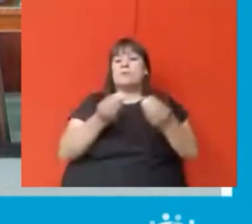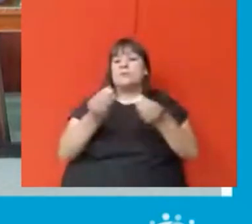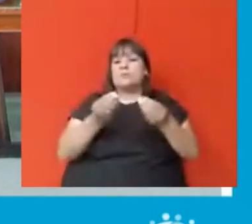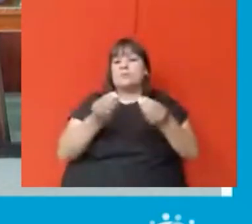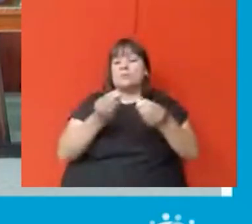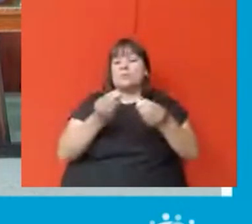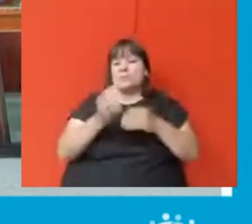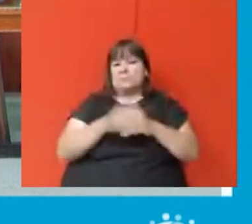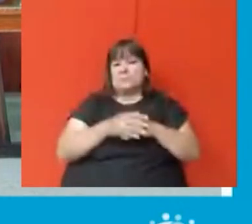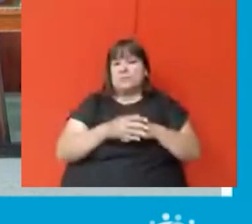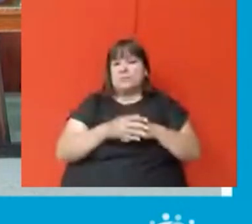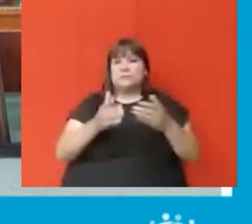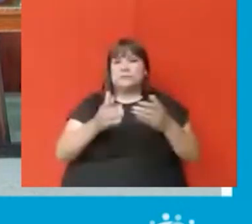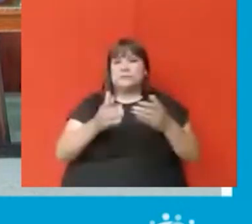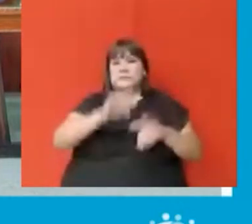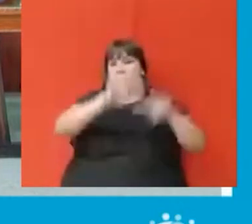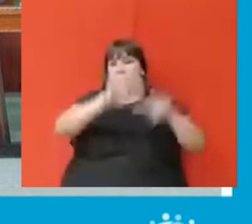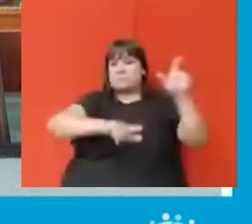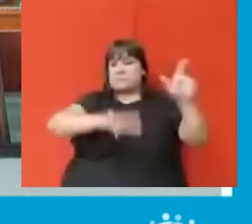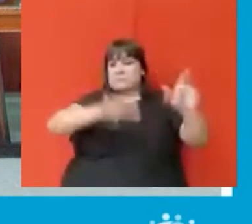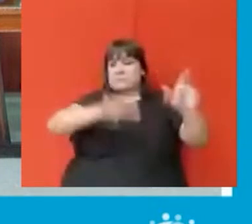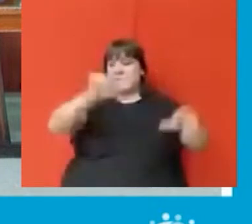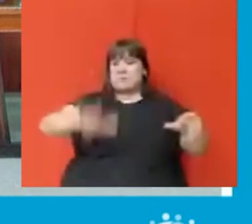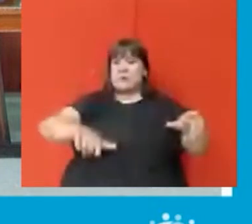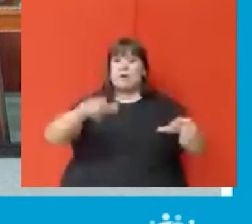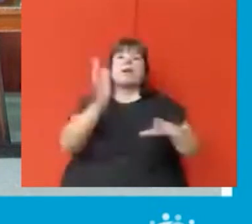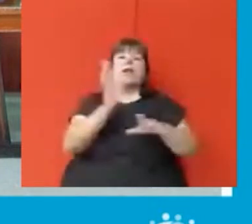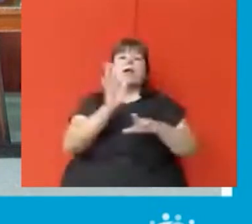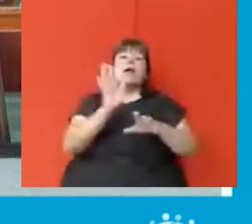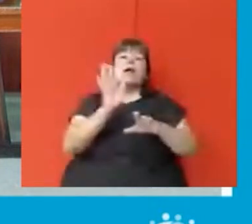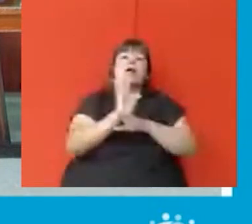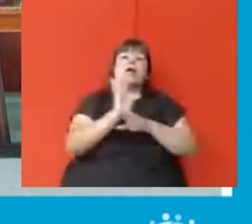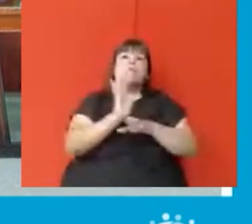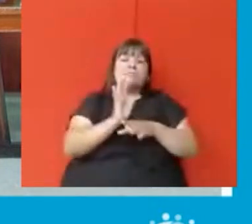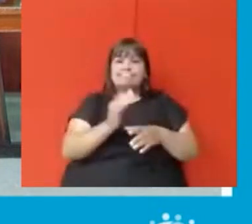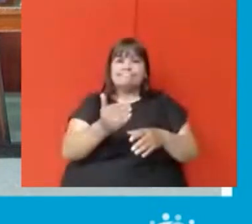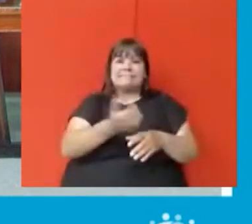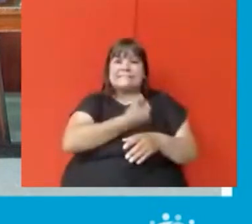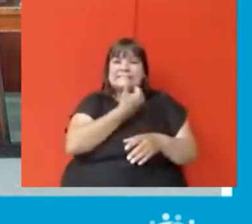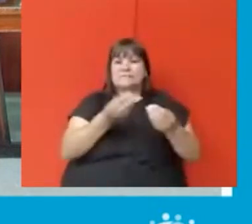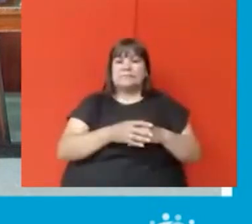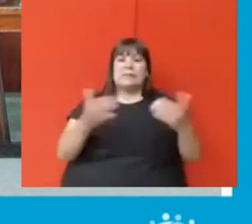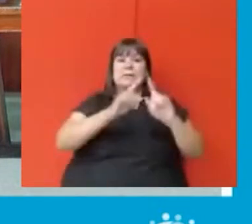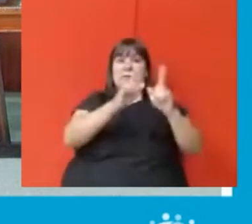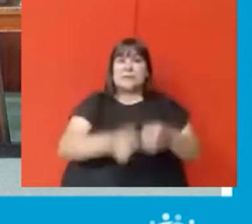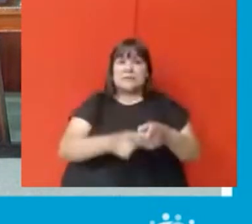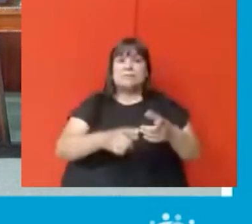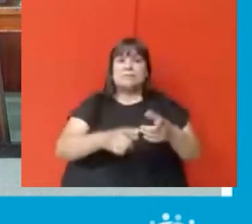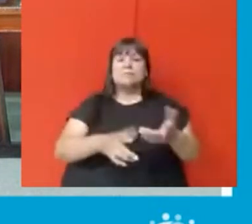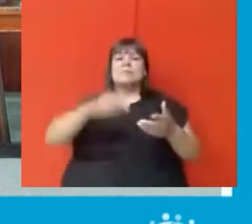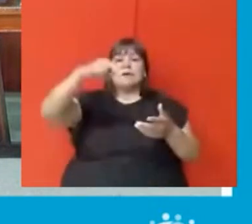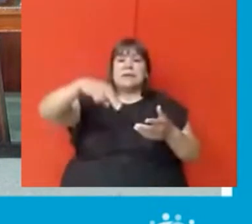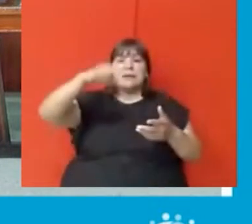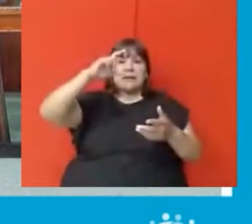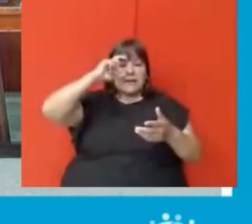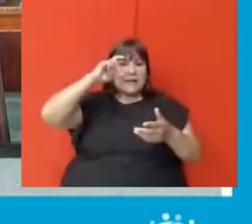ser dependientes. La negligencia se refiere fundamentalmente a la privación, por